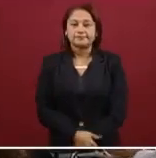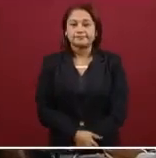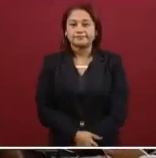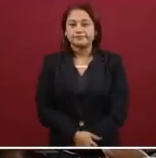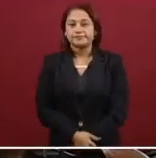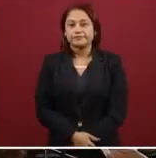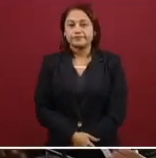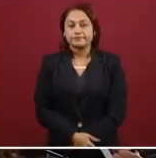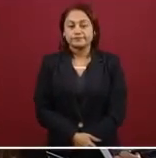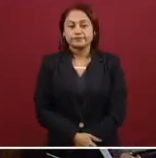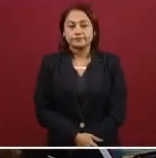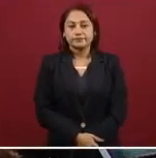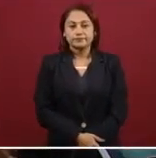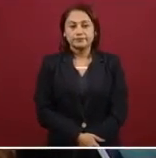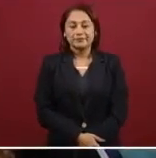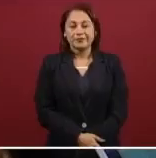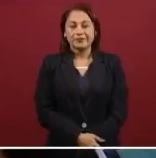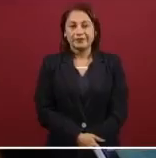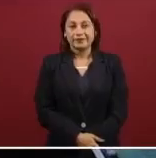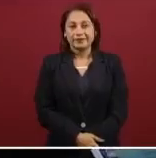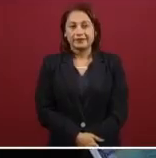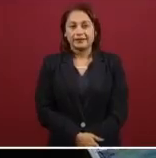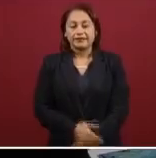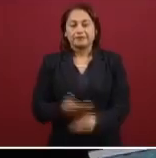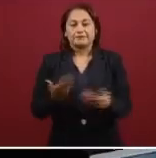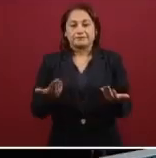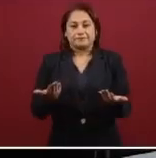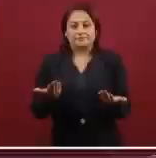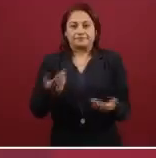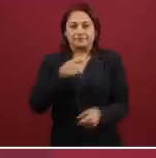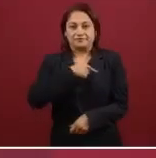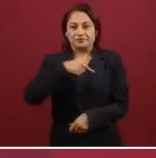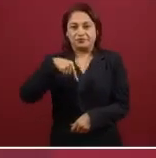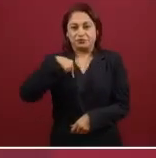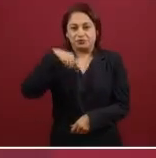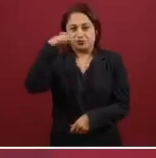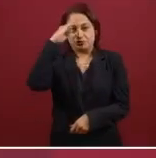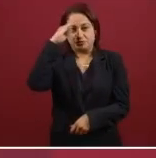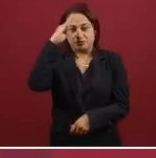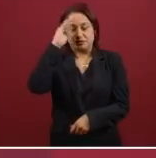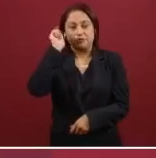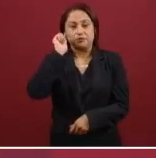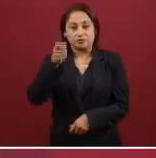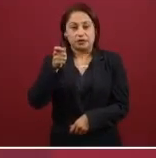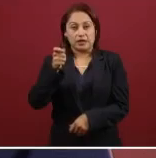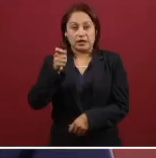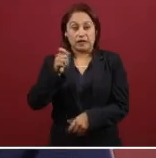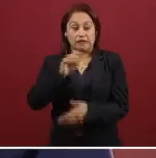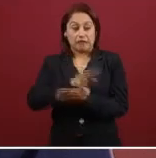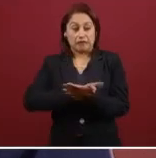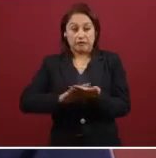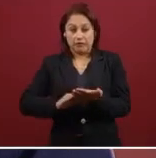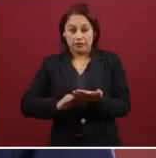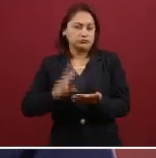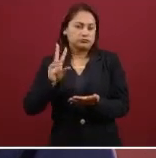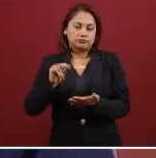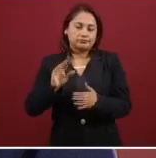¿Qué estamos pensando nosotros? Mantenerla en términos reales, que no haya